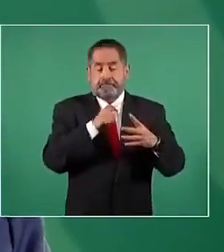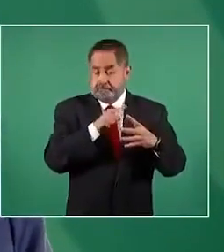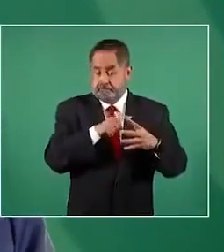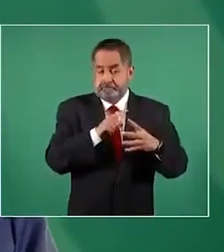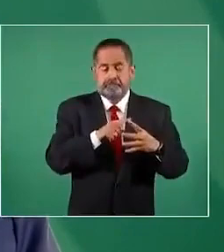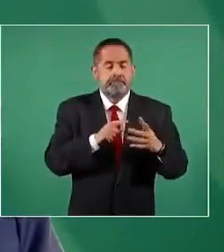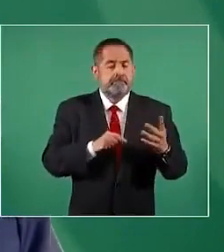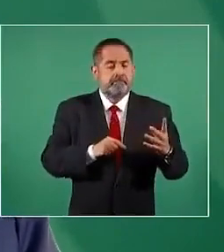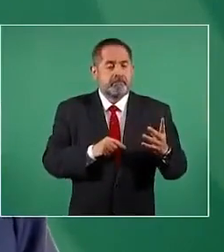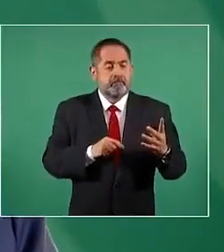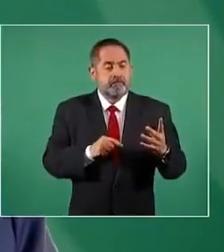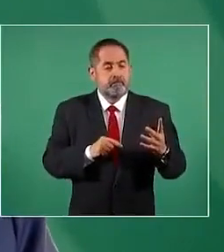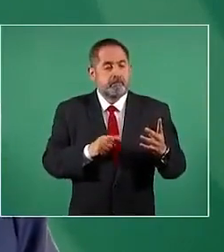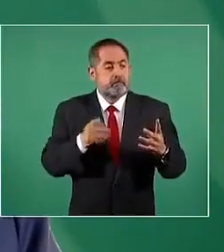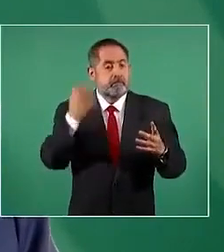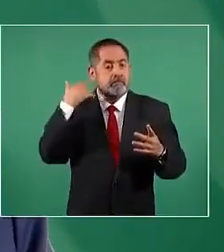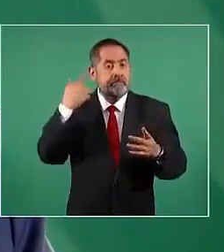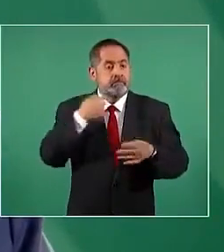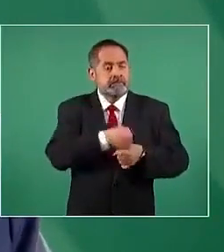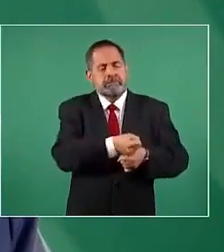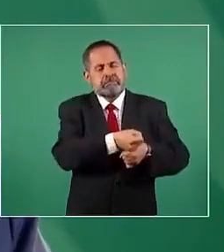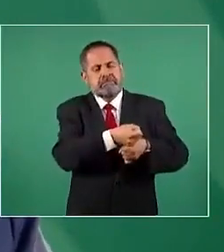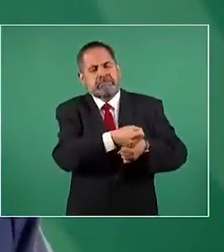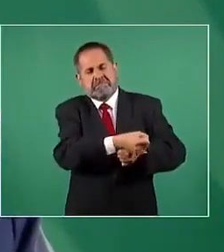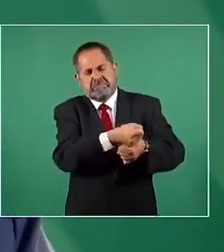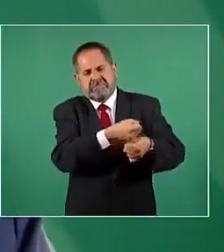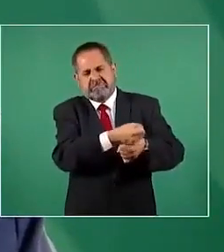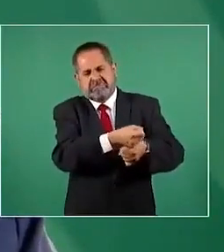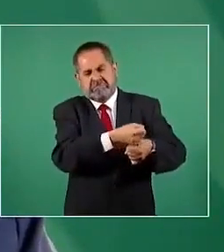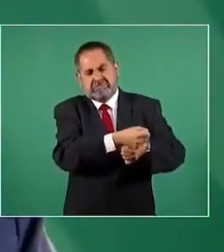haya sido torturado